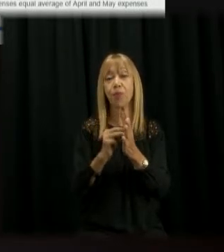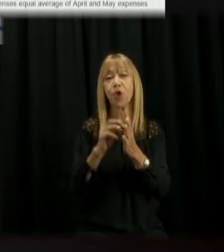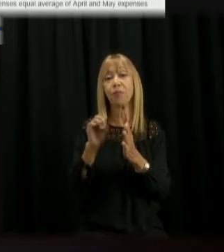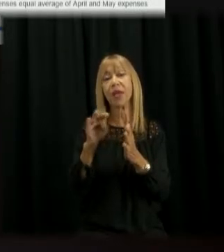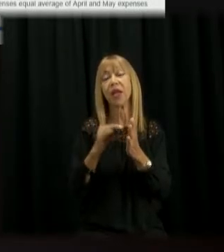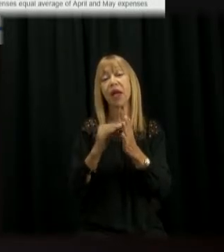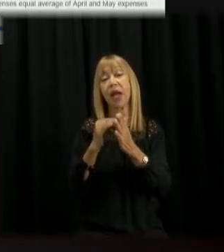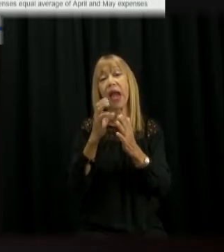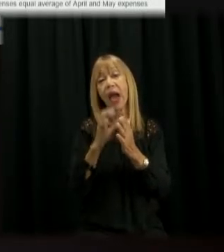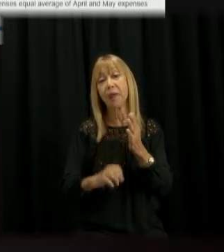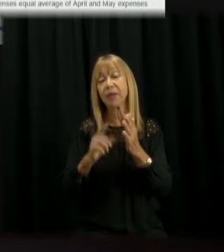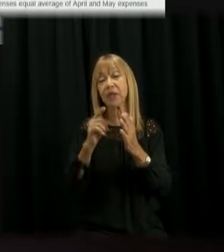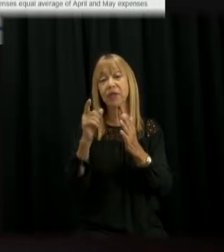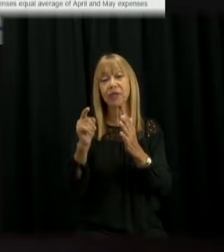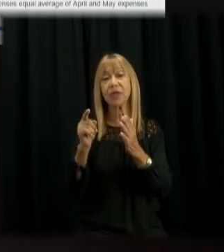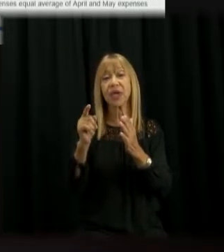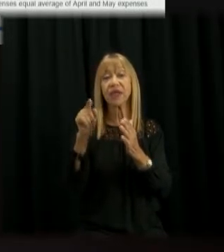gastos,